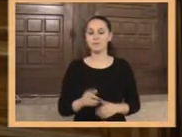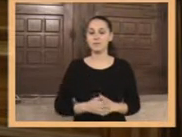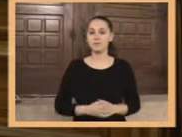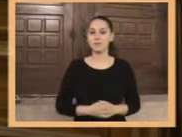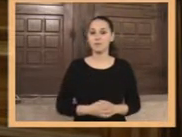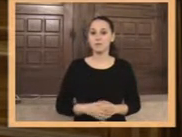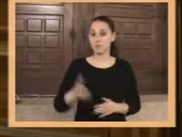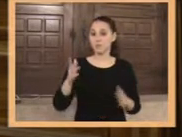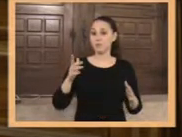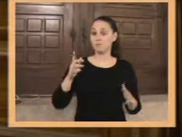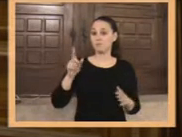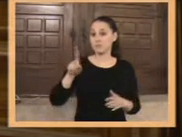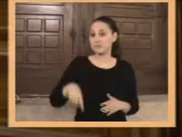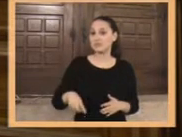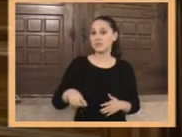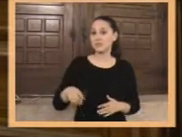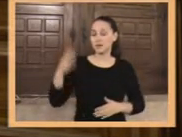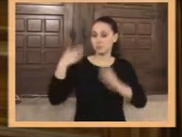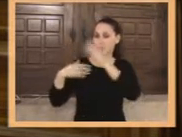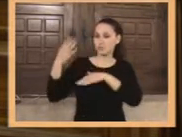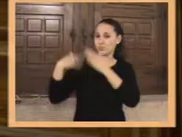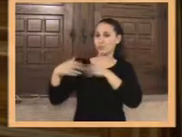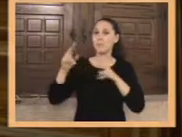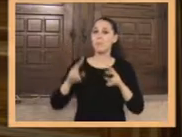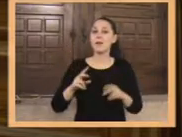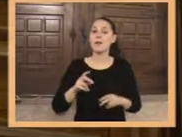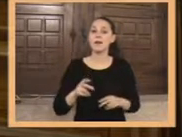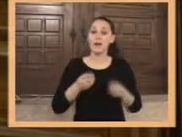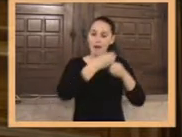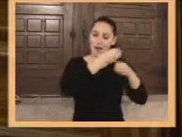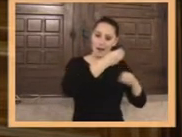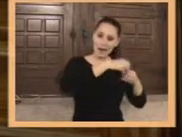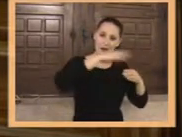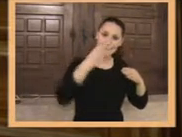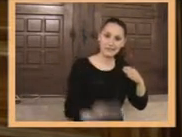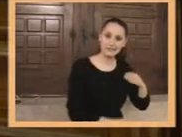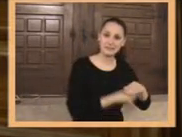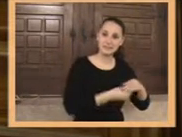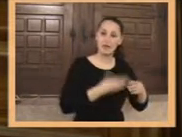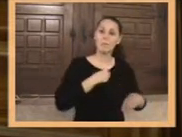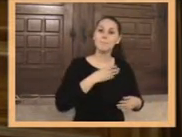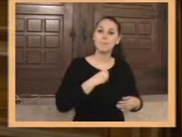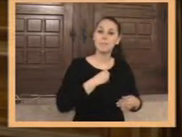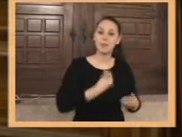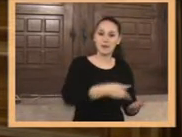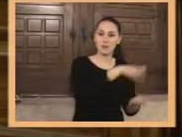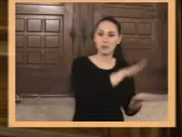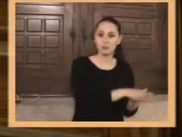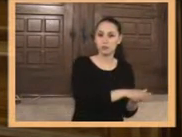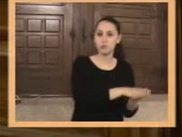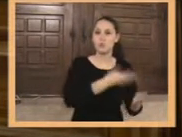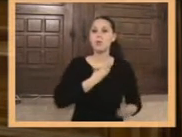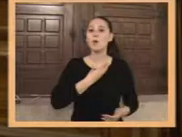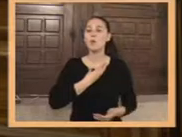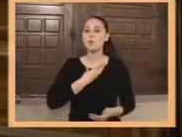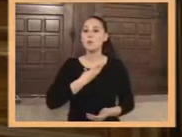pasaba precisamente cuando hablábamos del archivo municipal que la Diputación había aprobado construir en Plasencia en